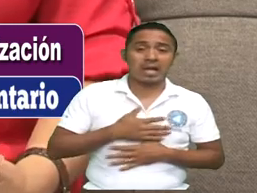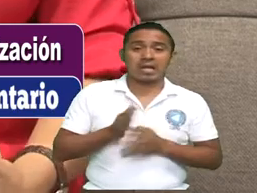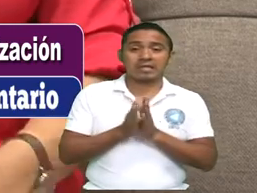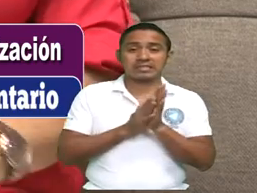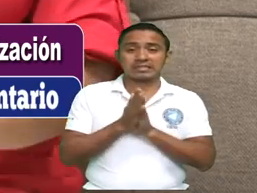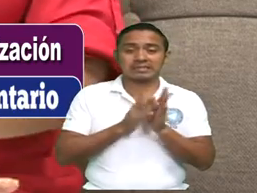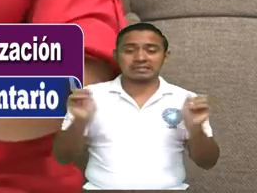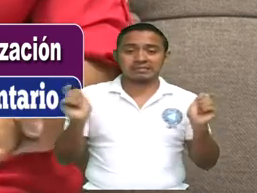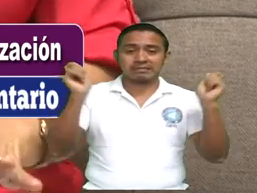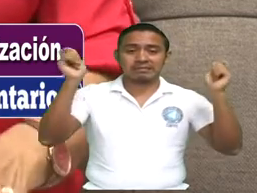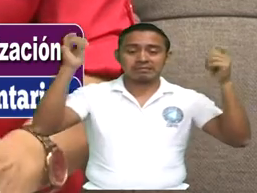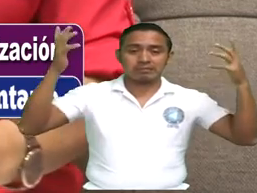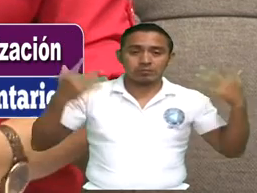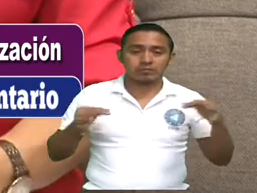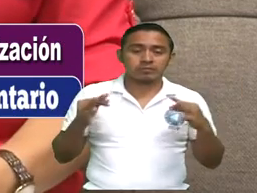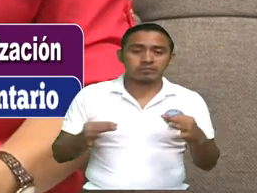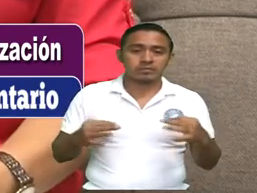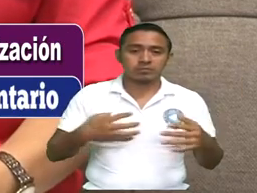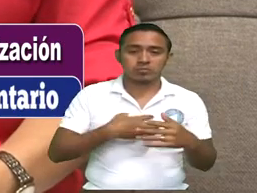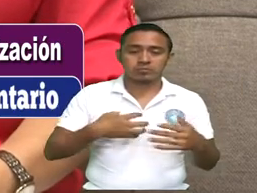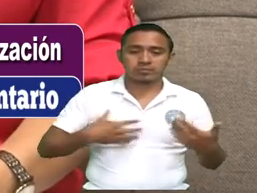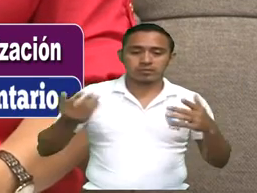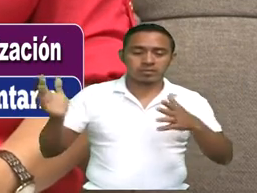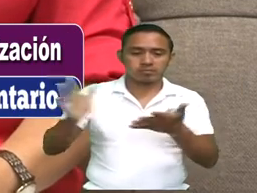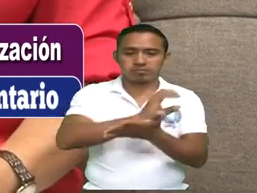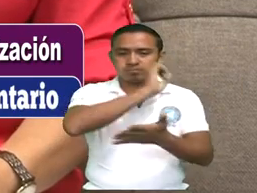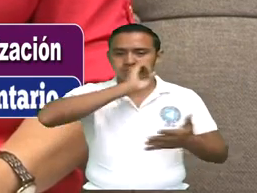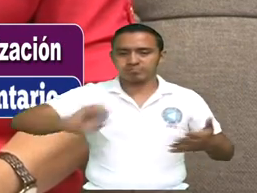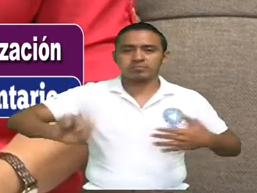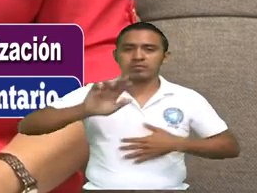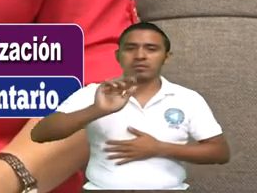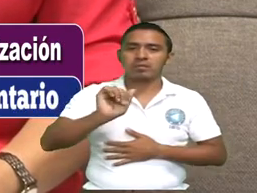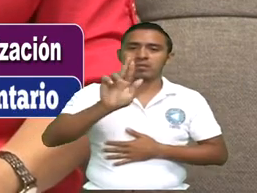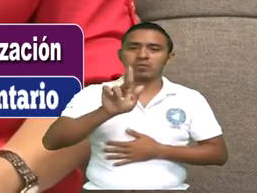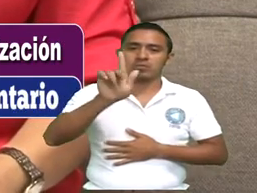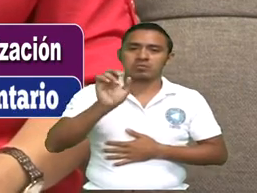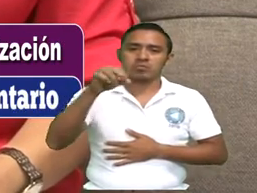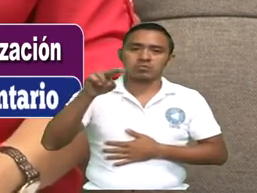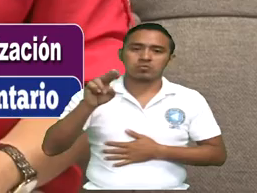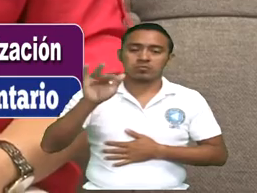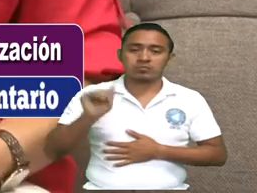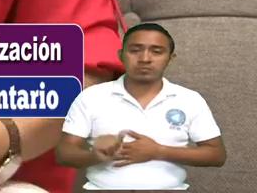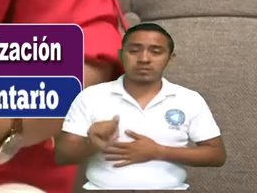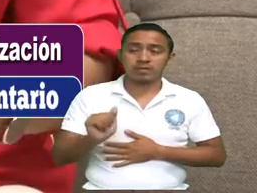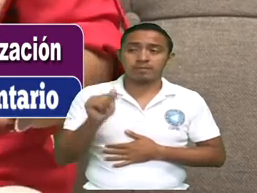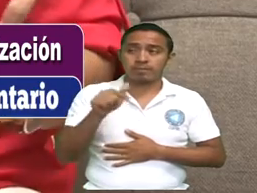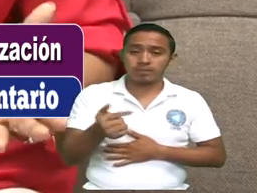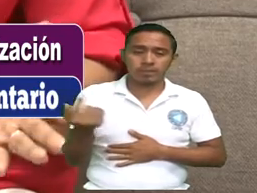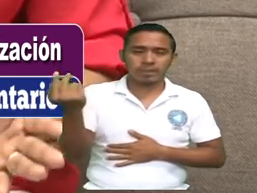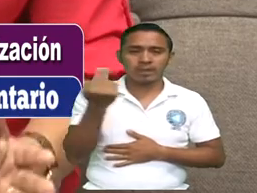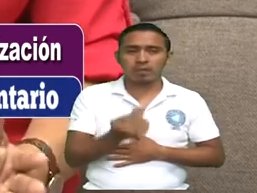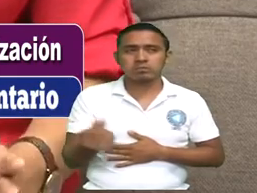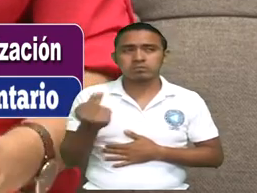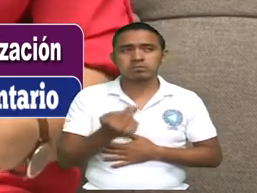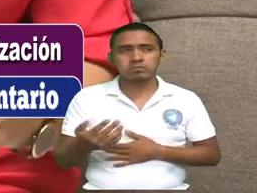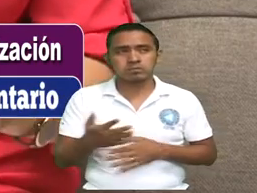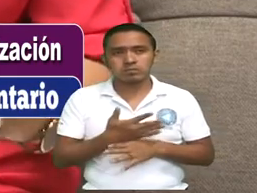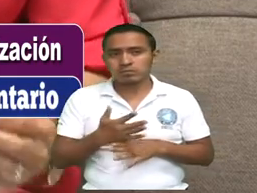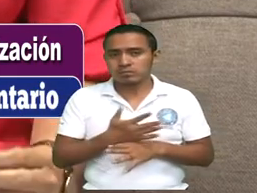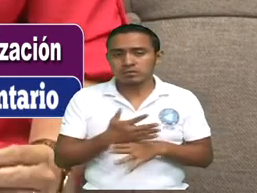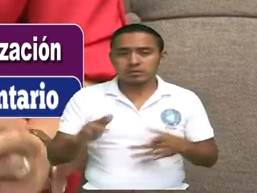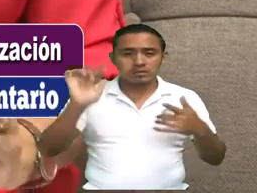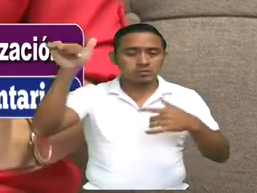era la abolición total de la autonomía, porque la autonomía fue algo que usaron los